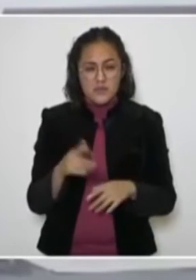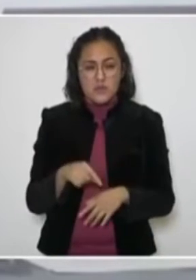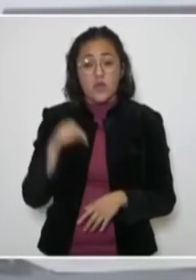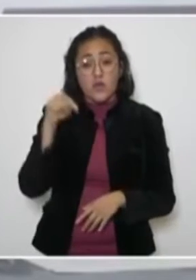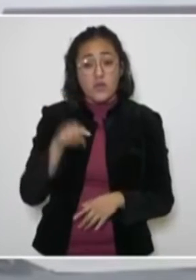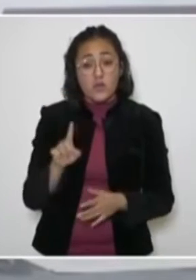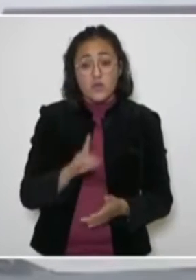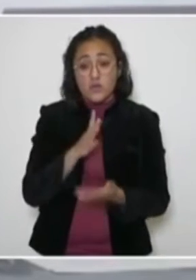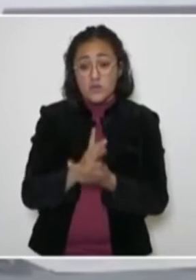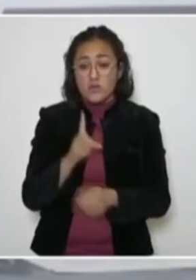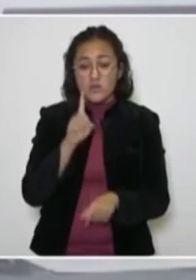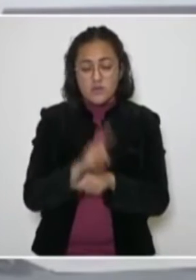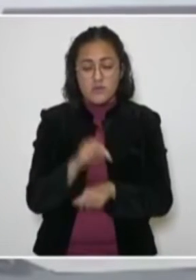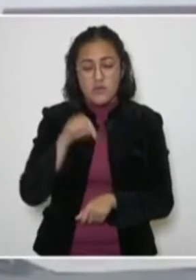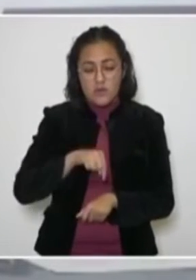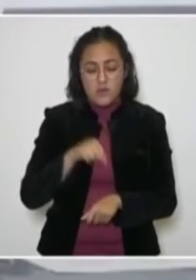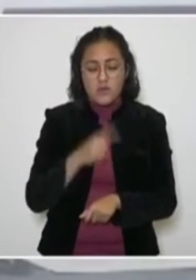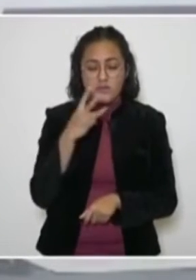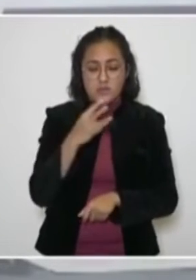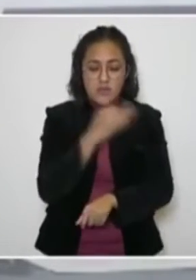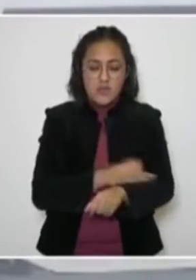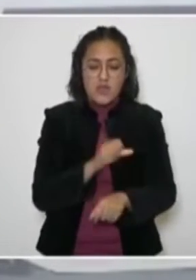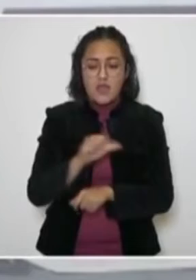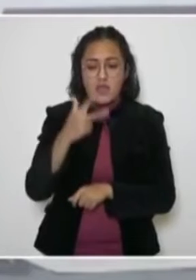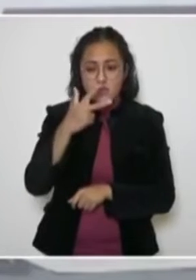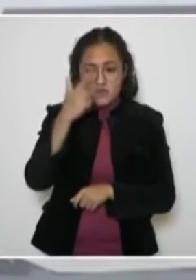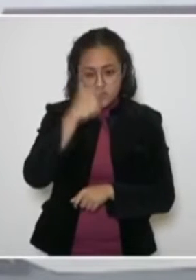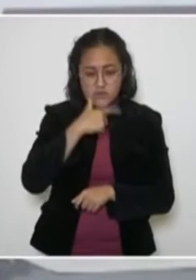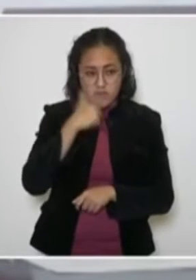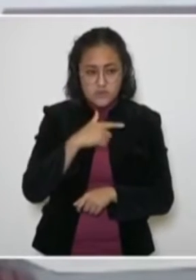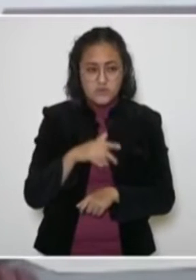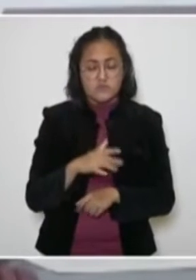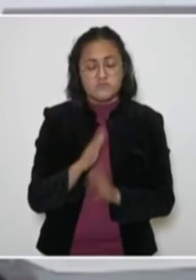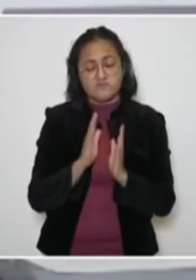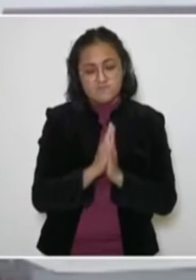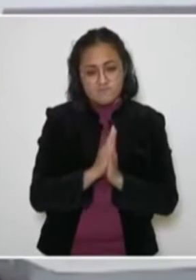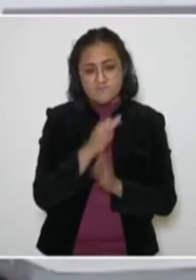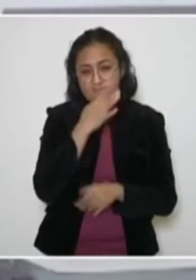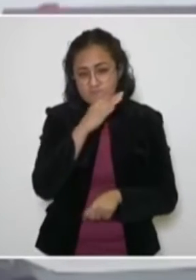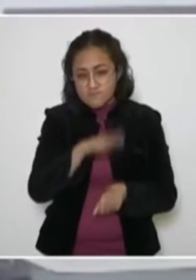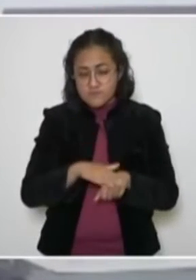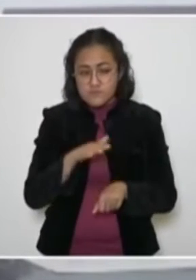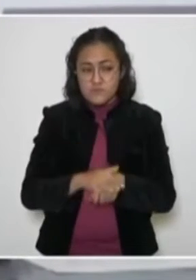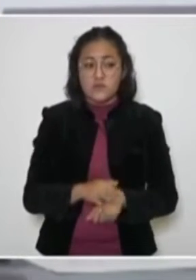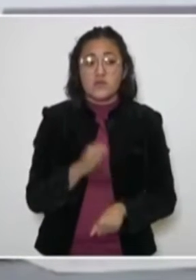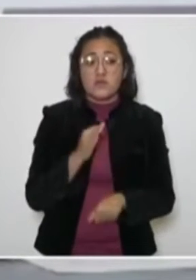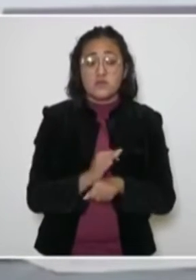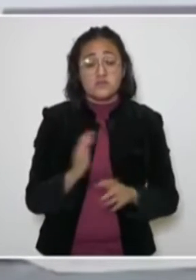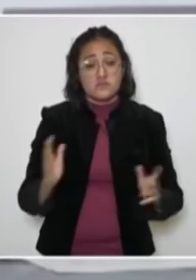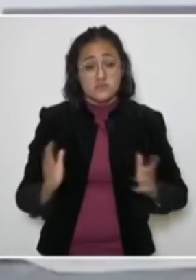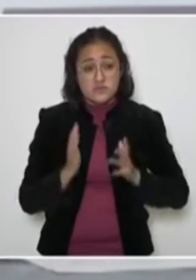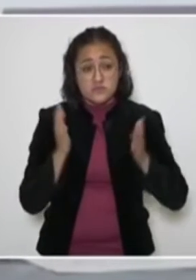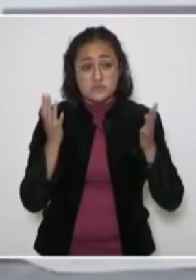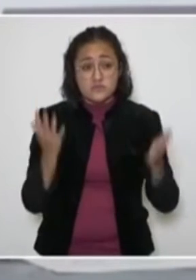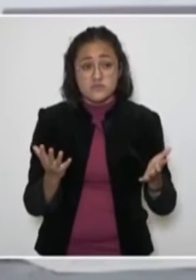único día de las 3 de la tarde a las 8 de la noche. Sí comentar que esta demanda